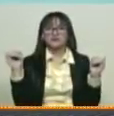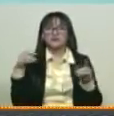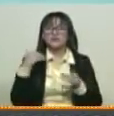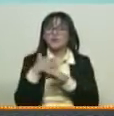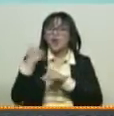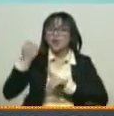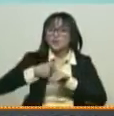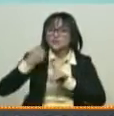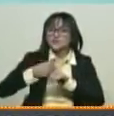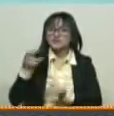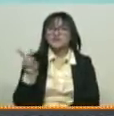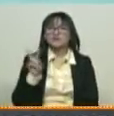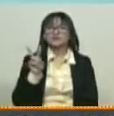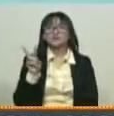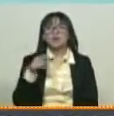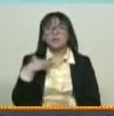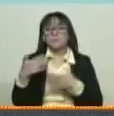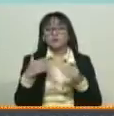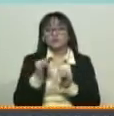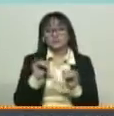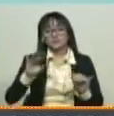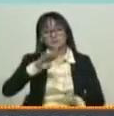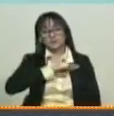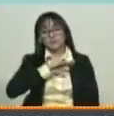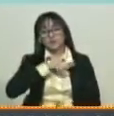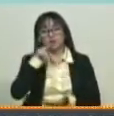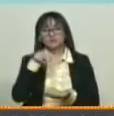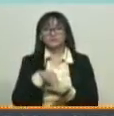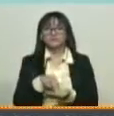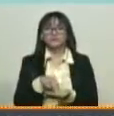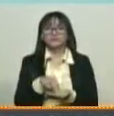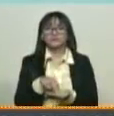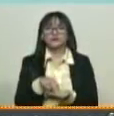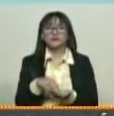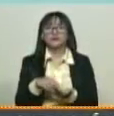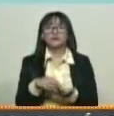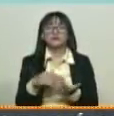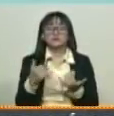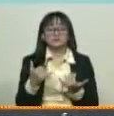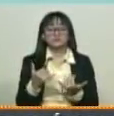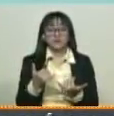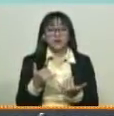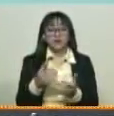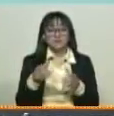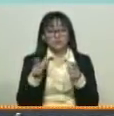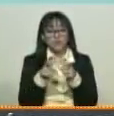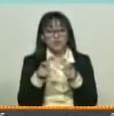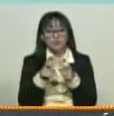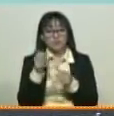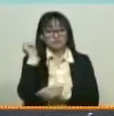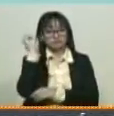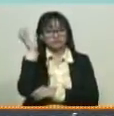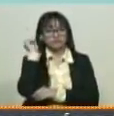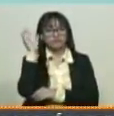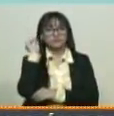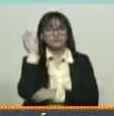de Venezuela por su proceso de independencia nacional. Así que la red de intelectuales, también de cultores y